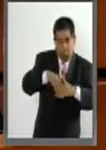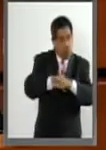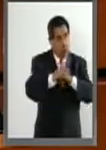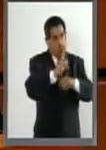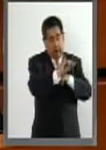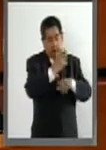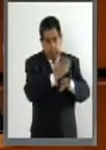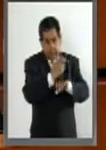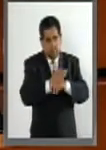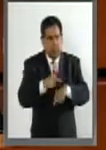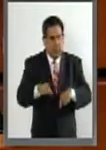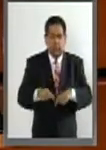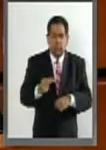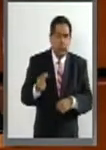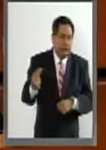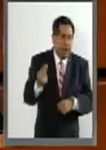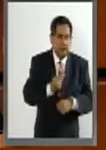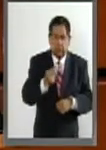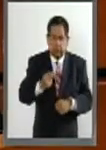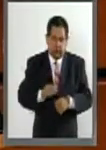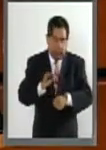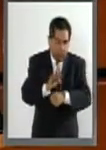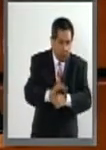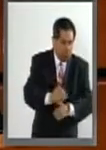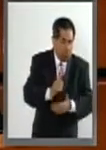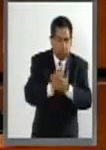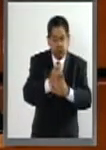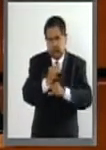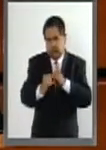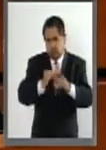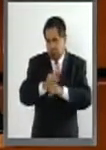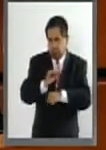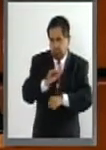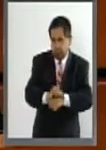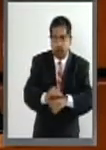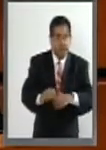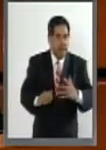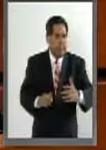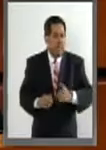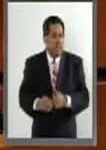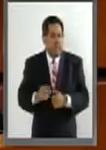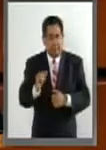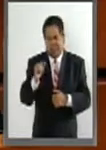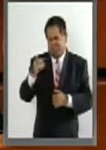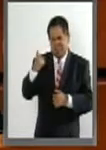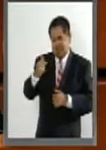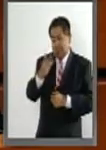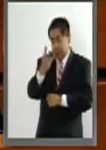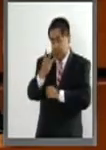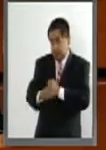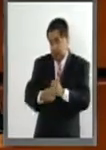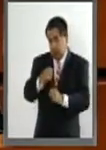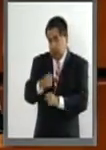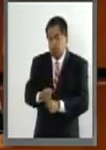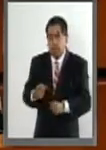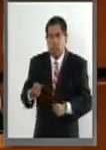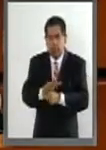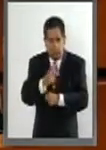con necesidades de protección internacional, en los últimos 3 años se